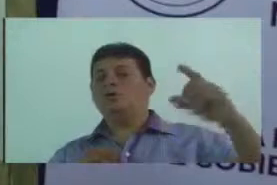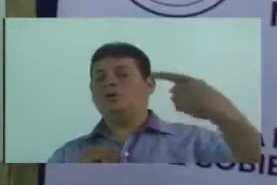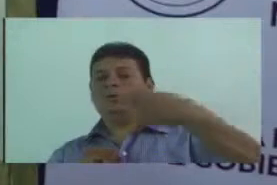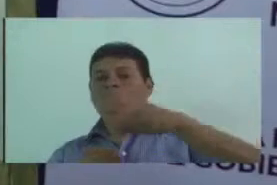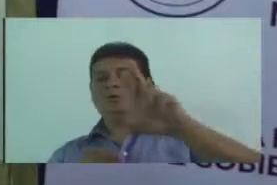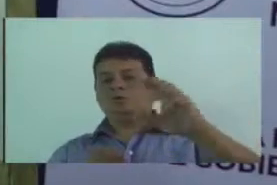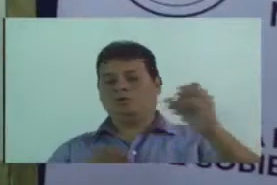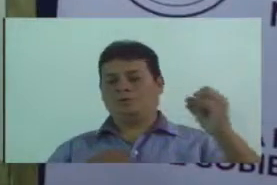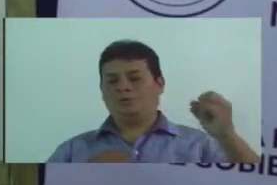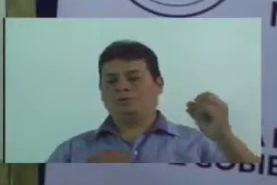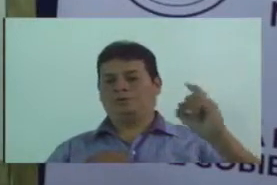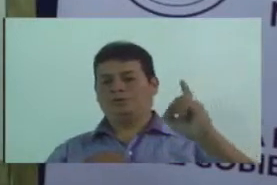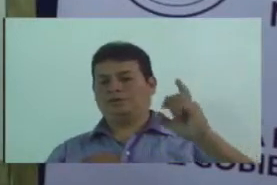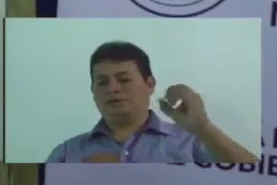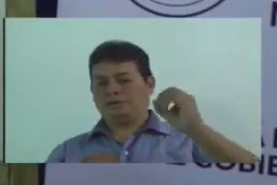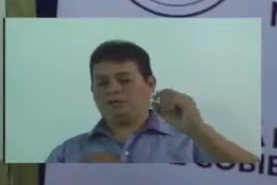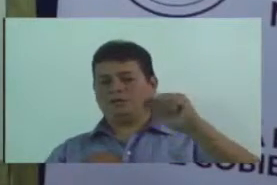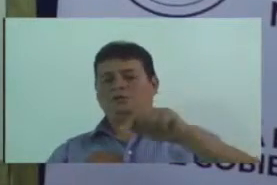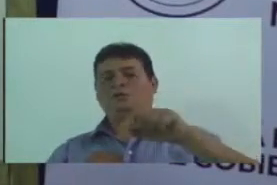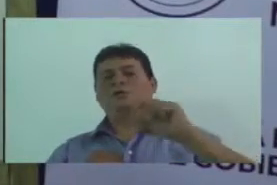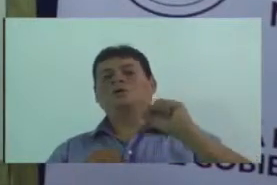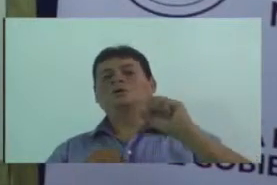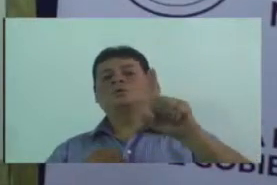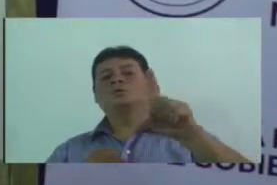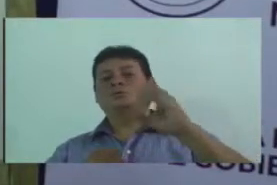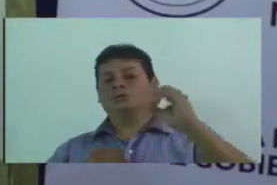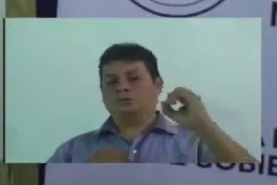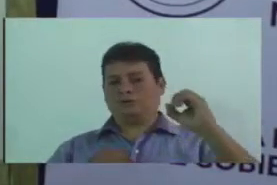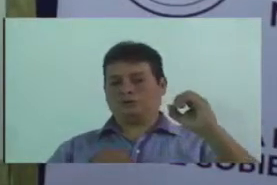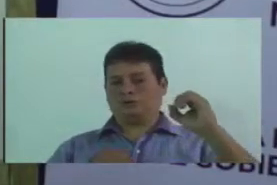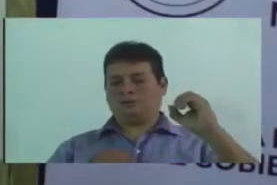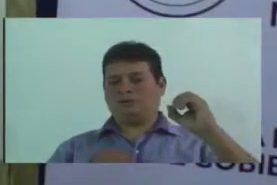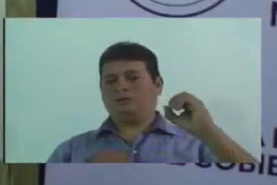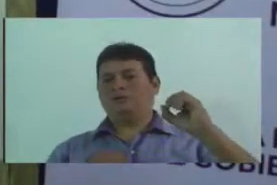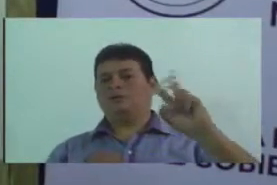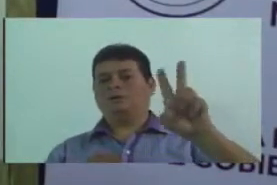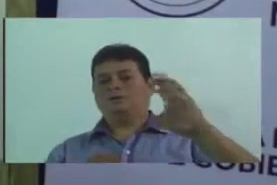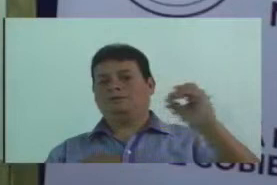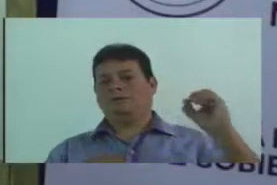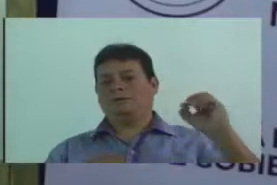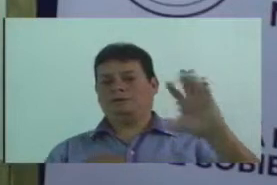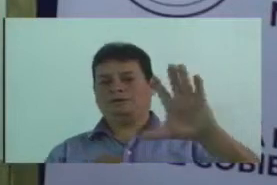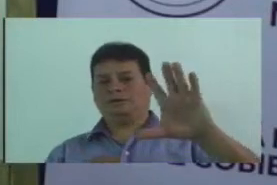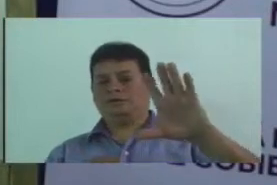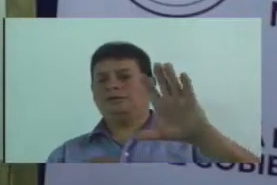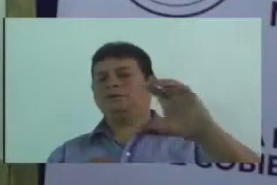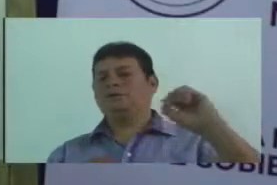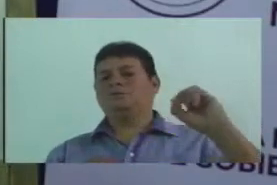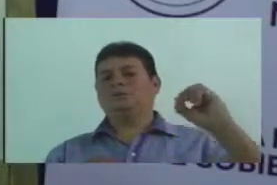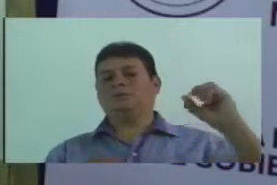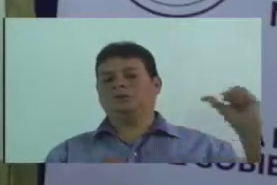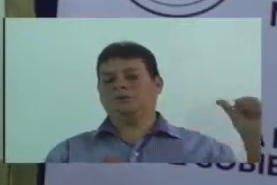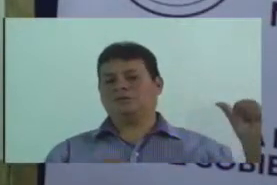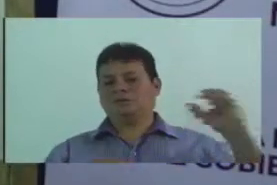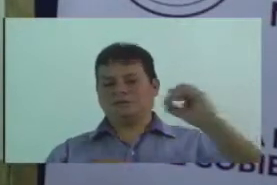20, 30, 40, 50, 60, 70, 80 y 5 grados. Es